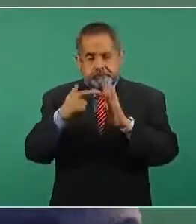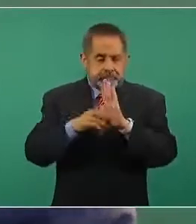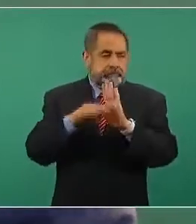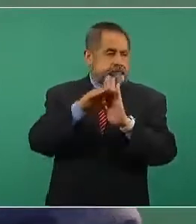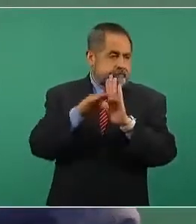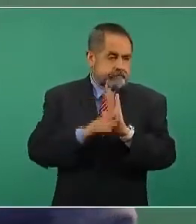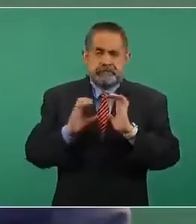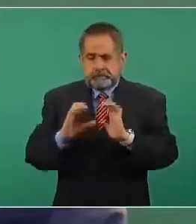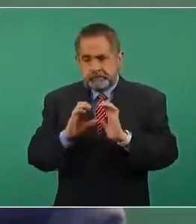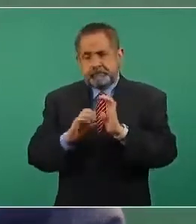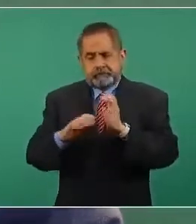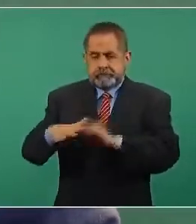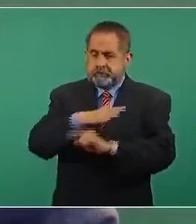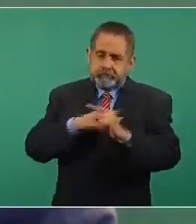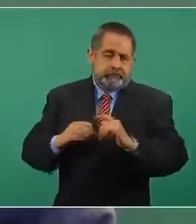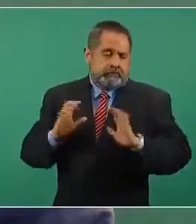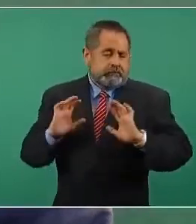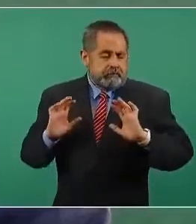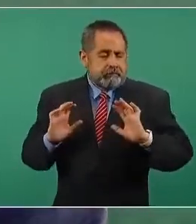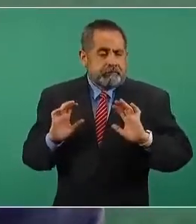protocolos y cuidados.